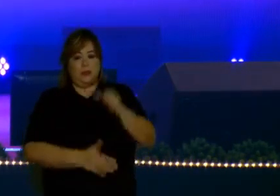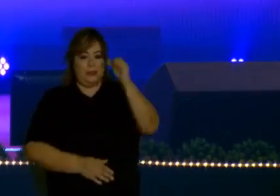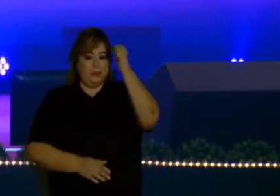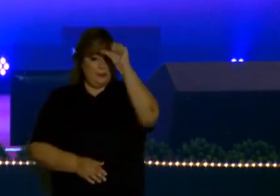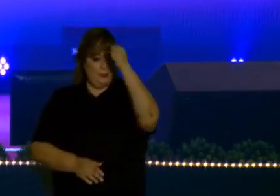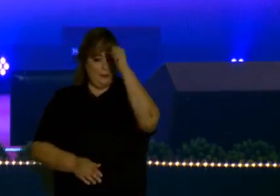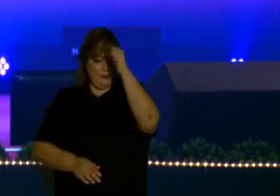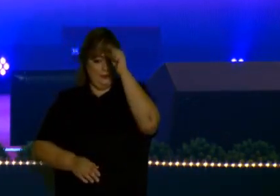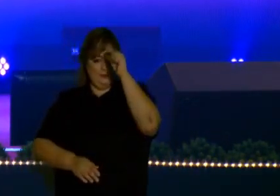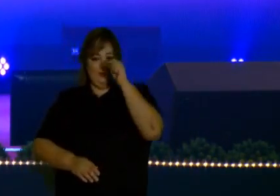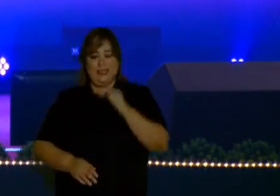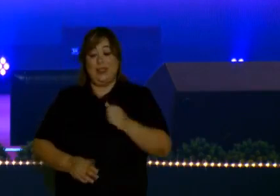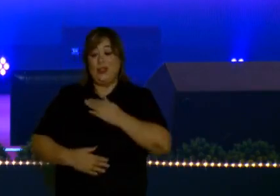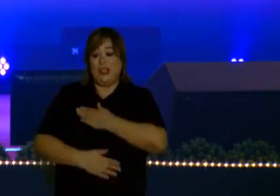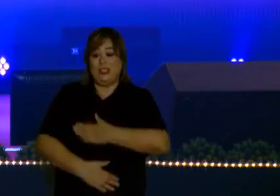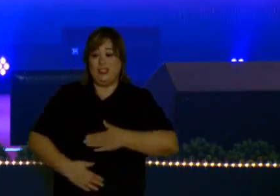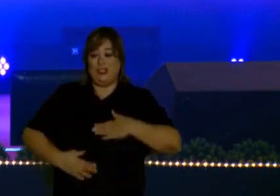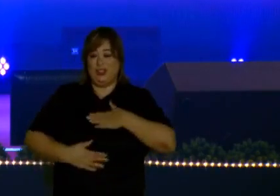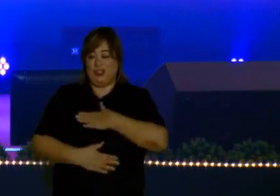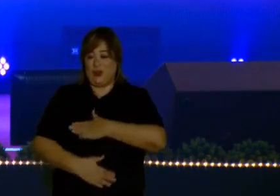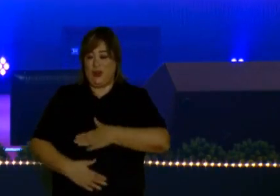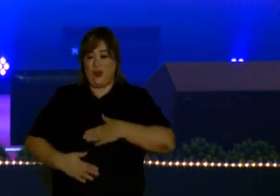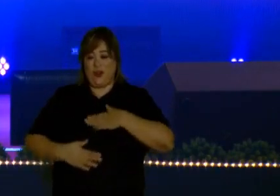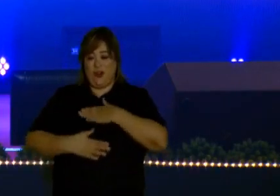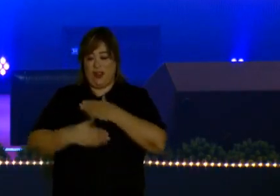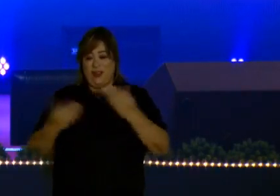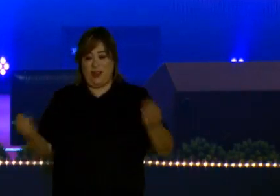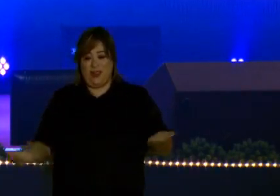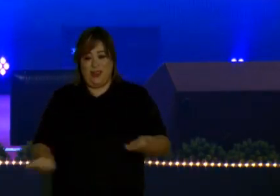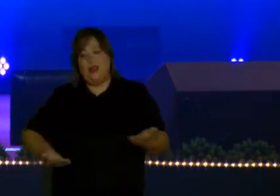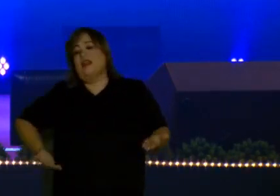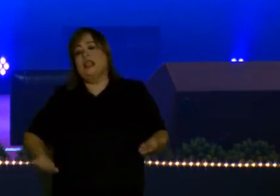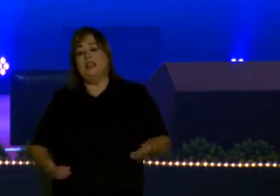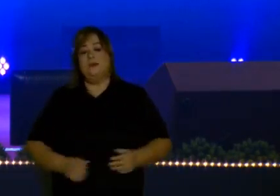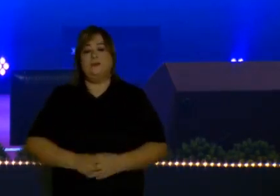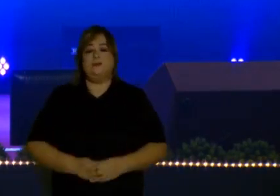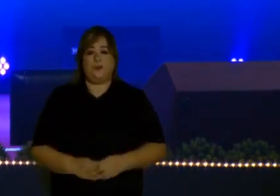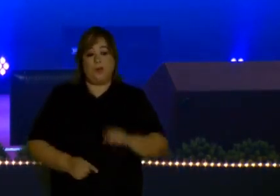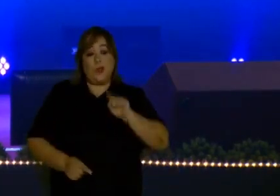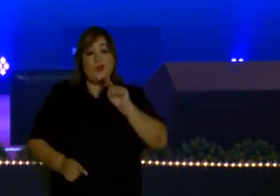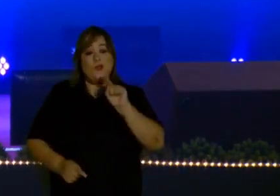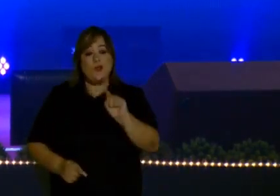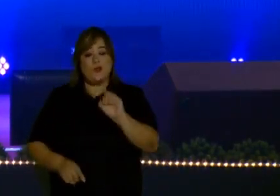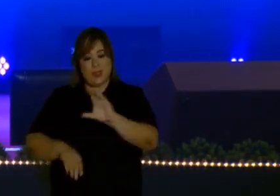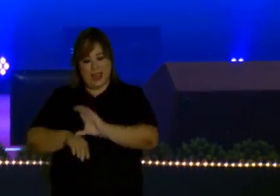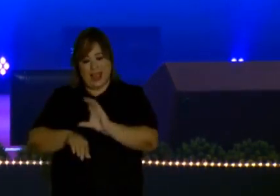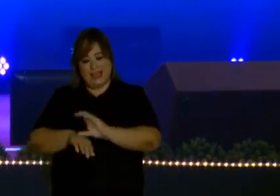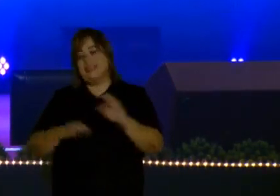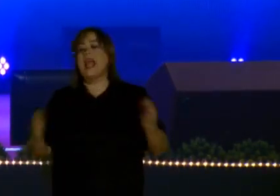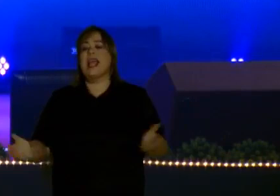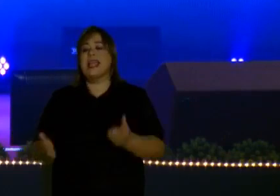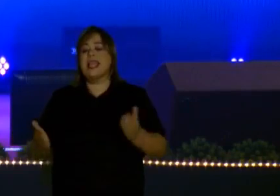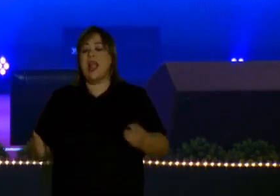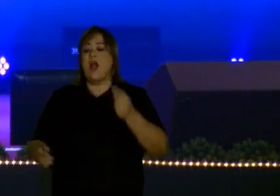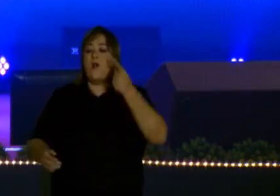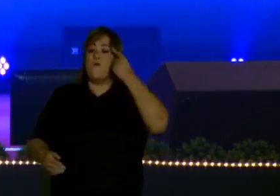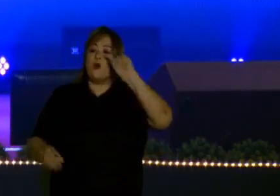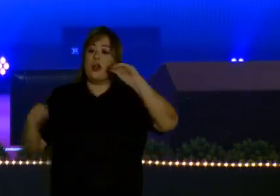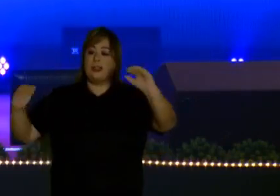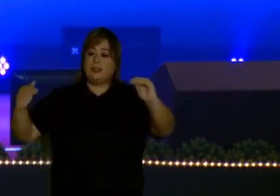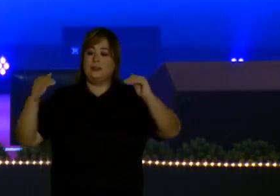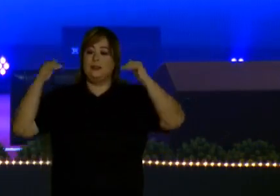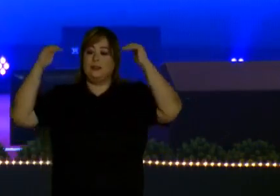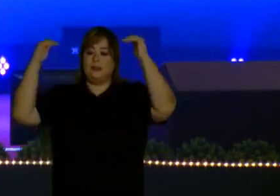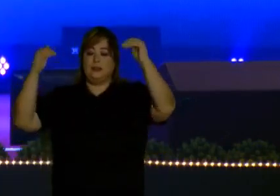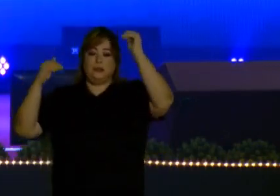Mire, lo que estamos disfrutando. Así que haga de esta su casa de adoración y exaltación, amén.